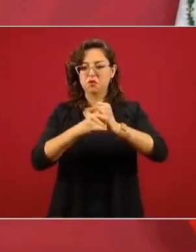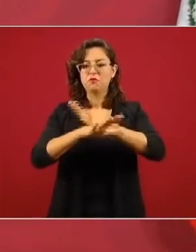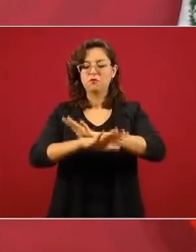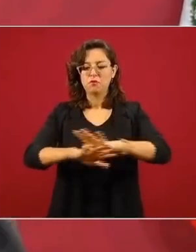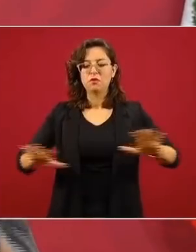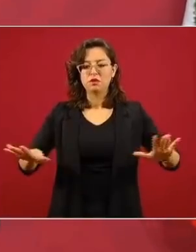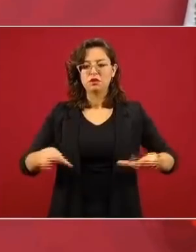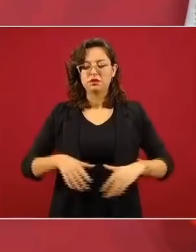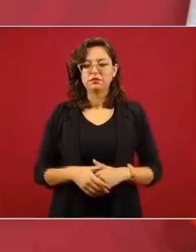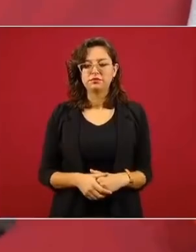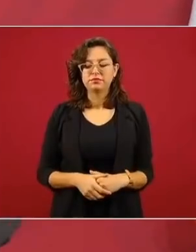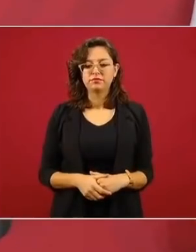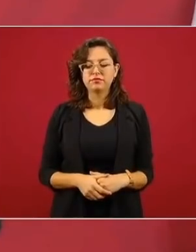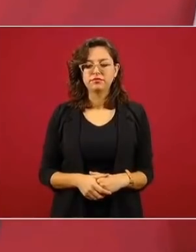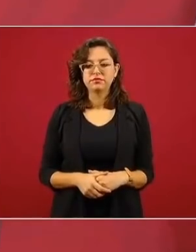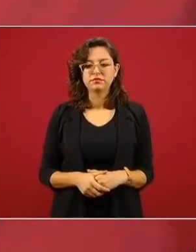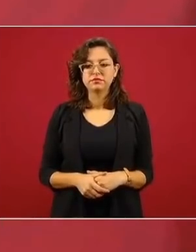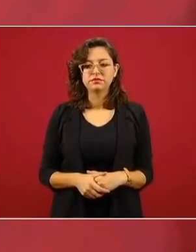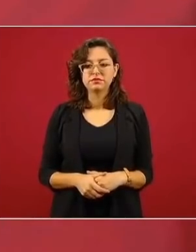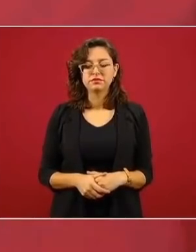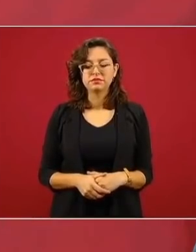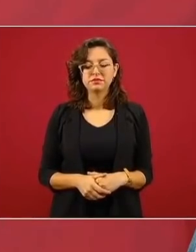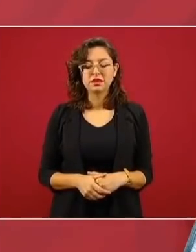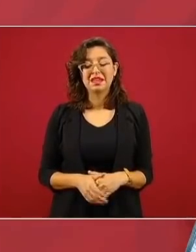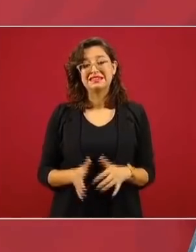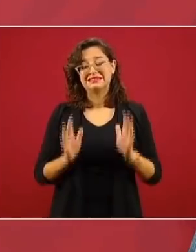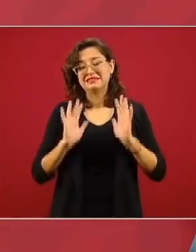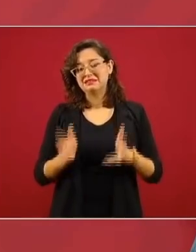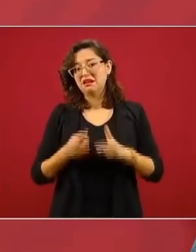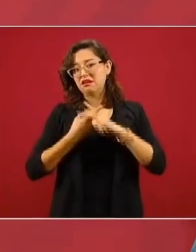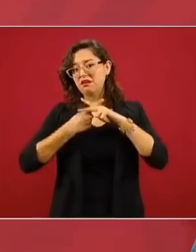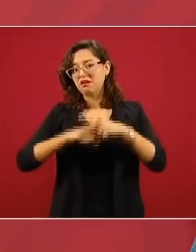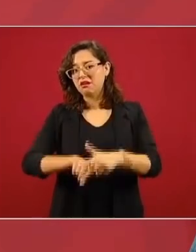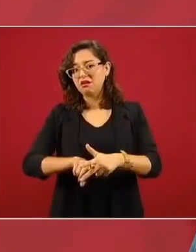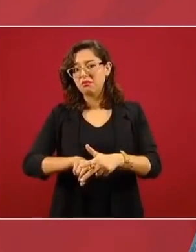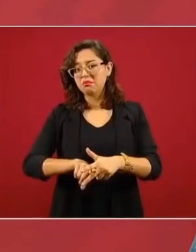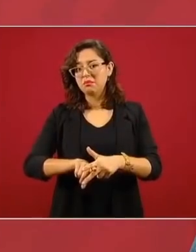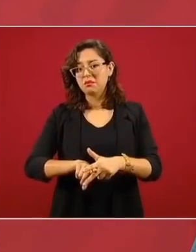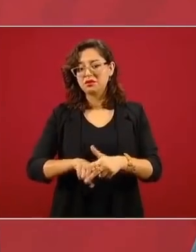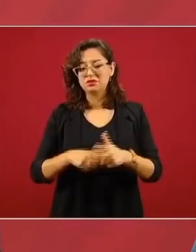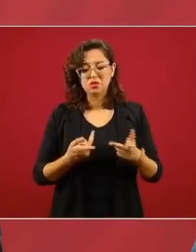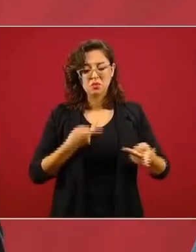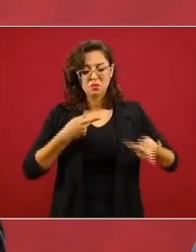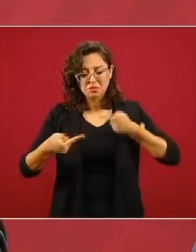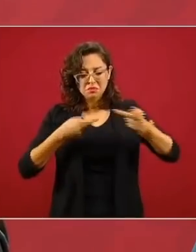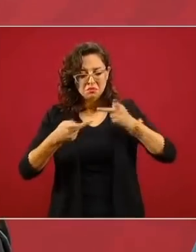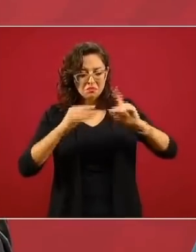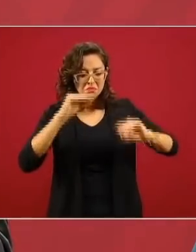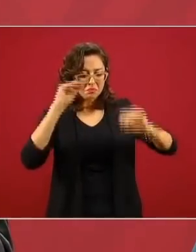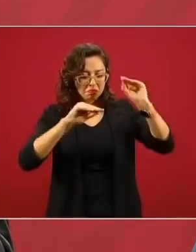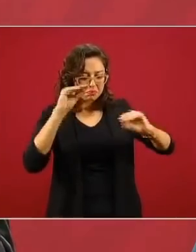Se está preparando un primer paquete de 50 mil millones de pesos.